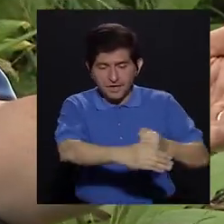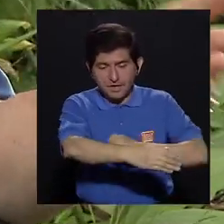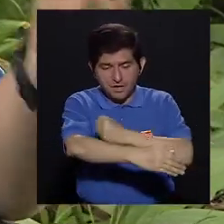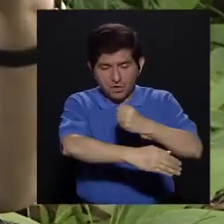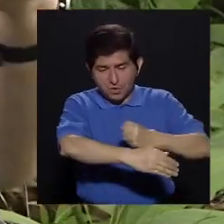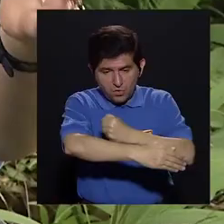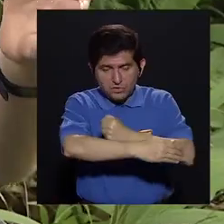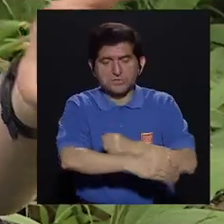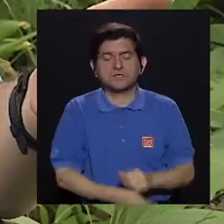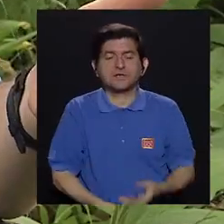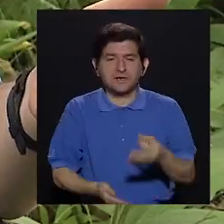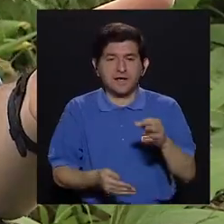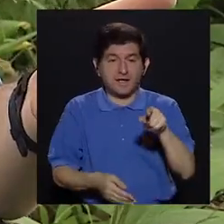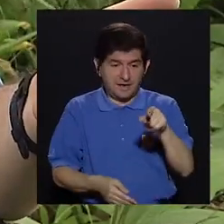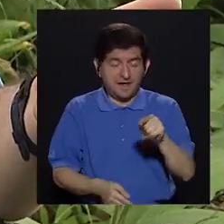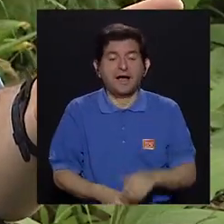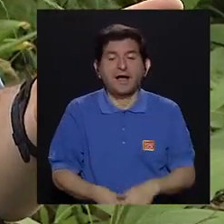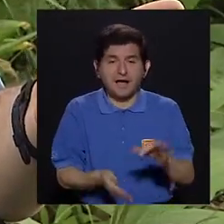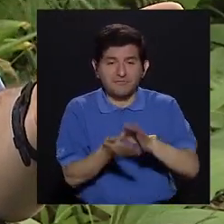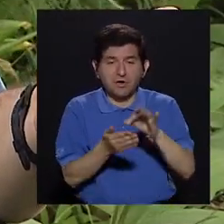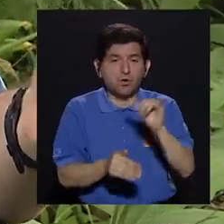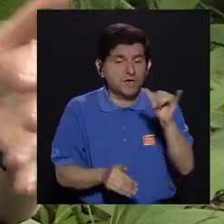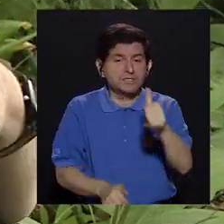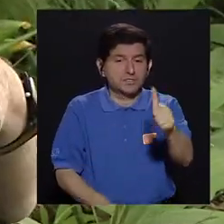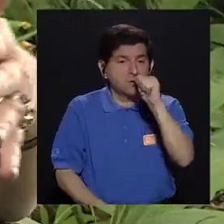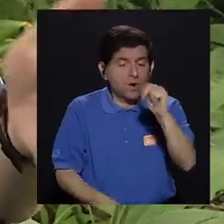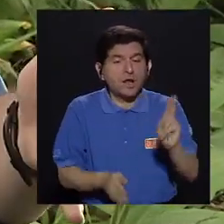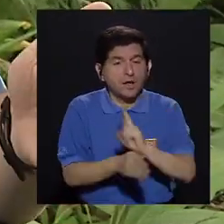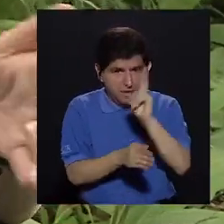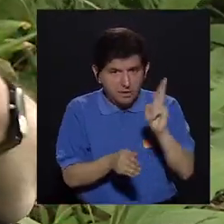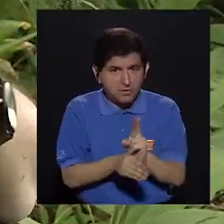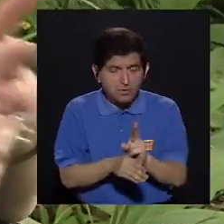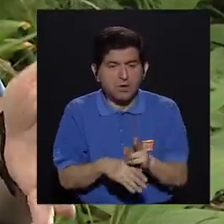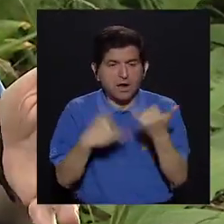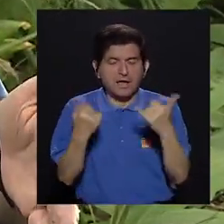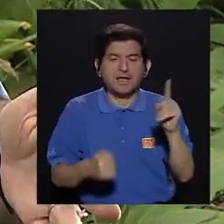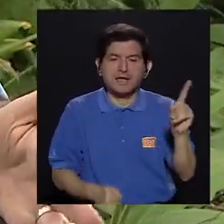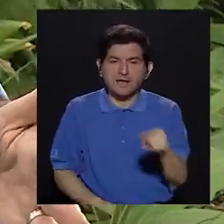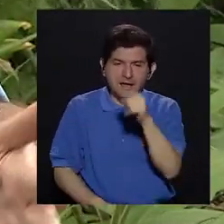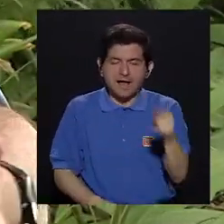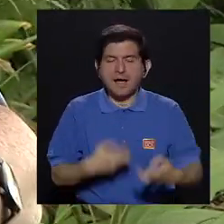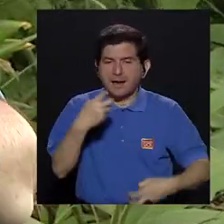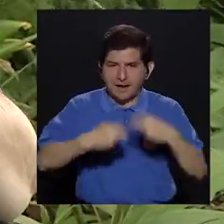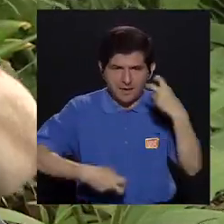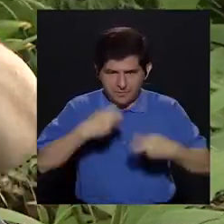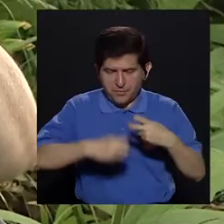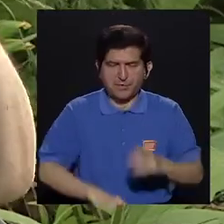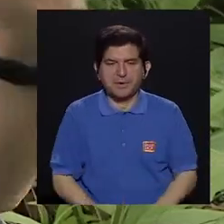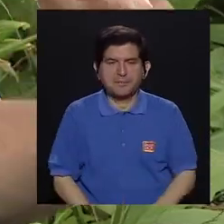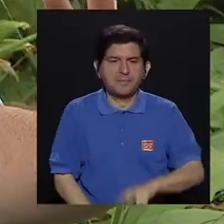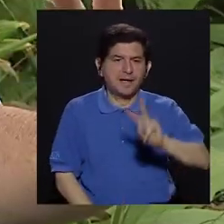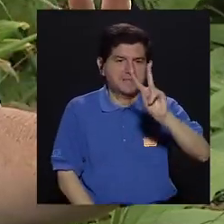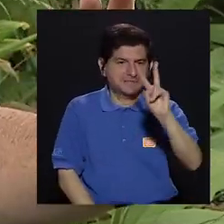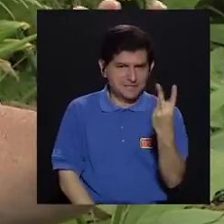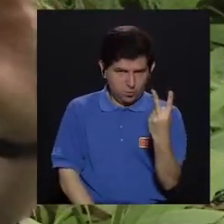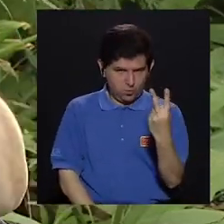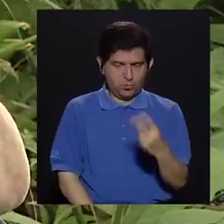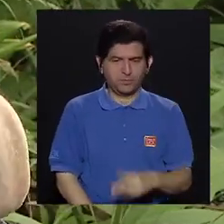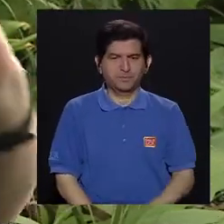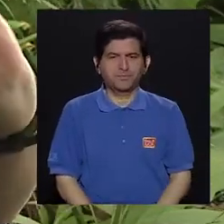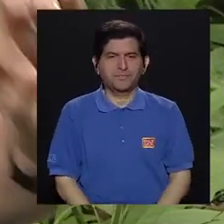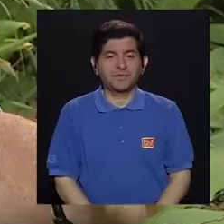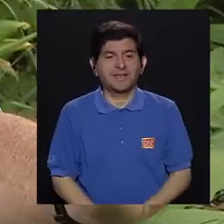los frijoles con esa misma agua de remojo y tal vez ya se elimine el problema. Segundo paso,